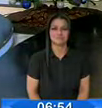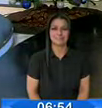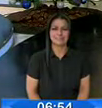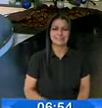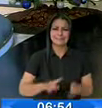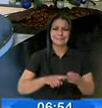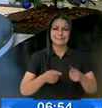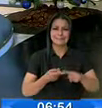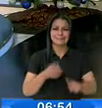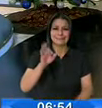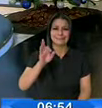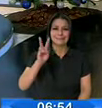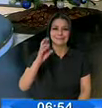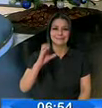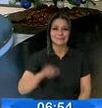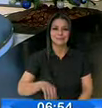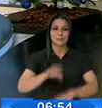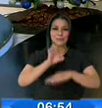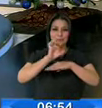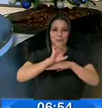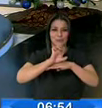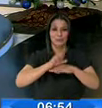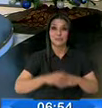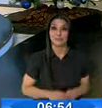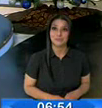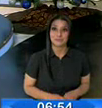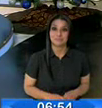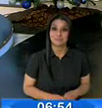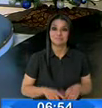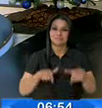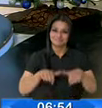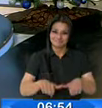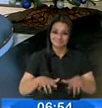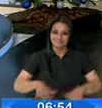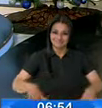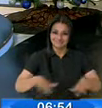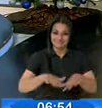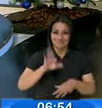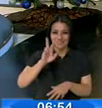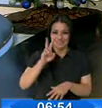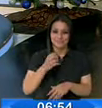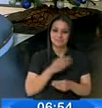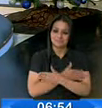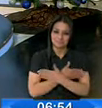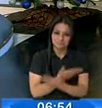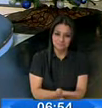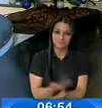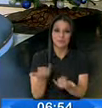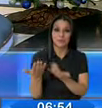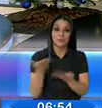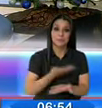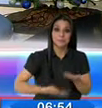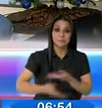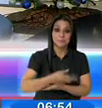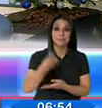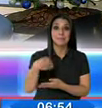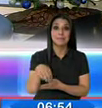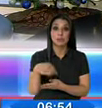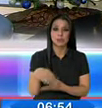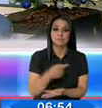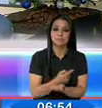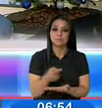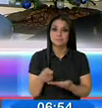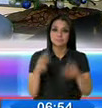amigos de Televicentro en todo el Ecuador, desde el foro número uno de nuestra estación. Aquí estamos para compartir el día miércoles, en mitad de semana, semana de